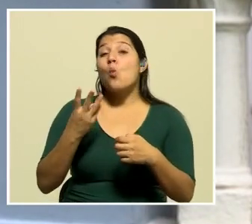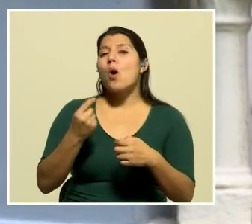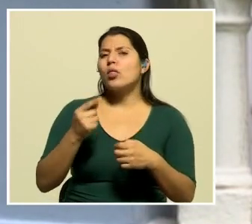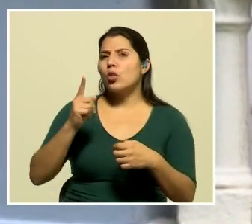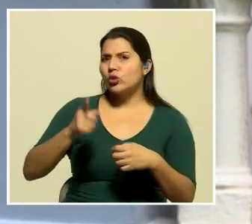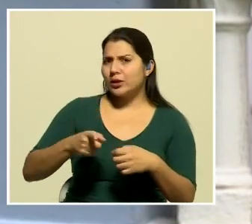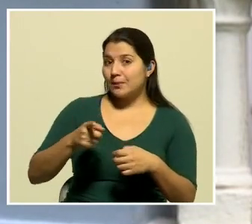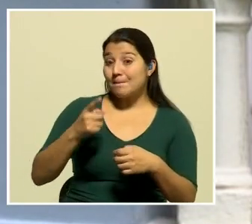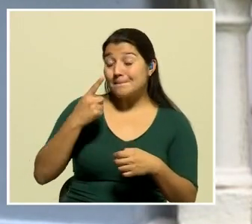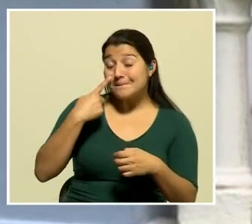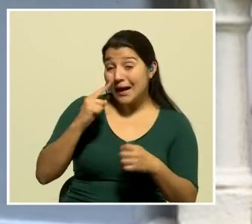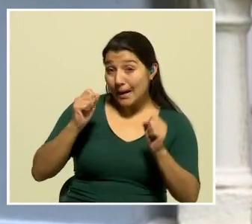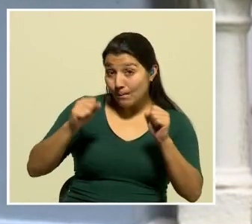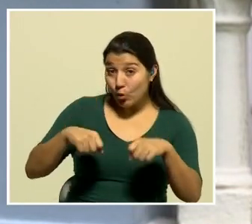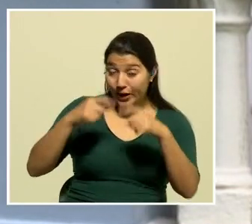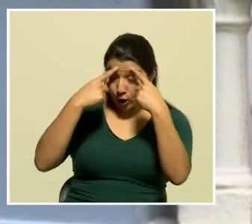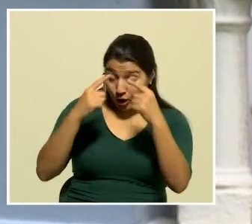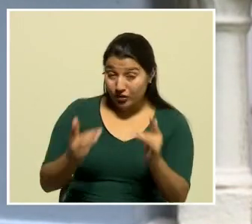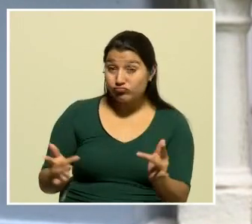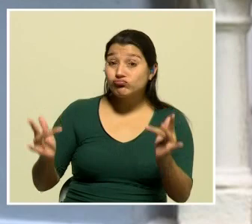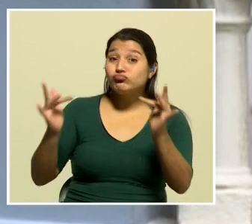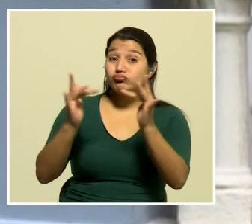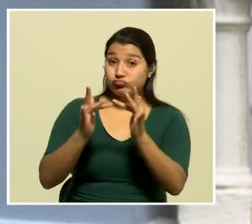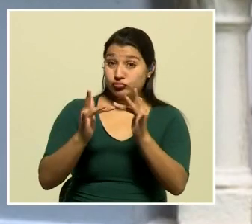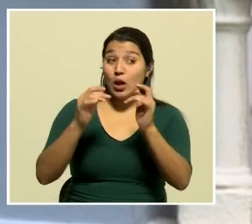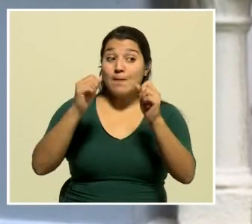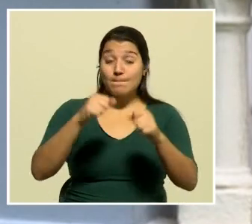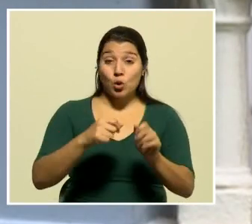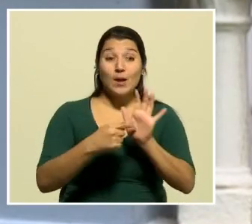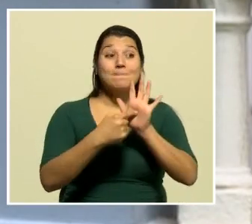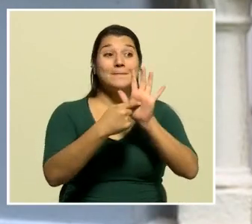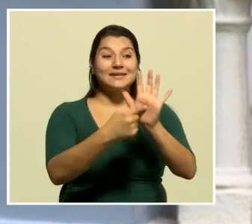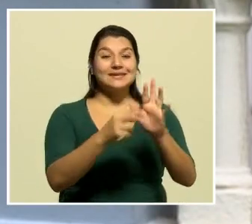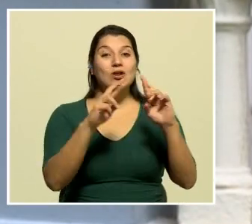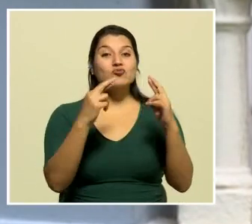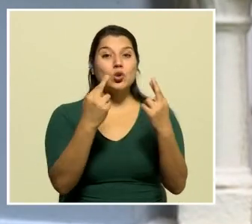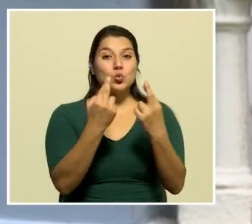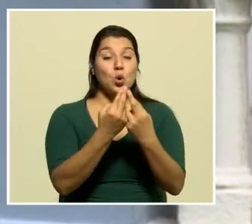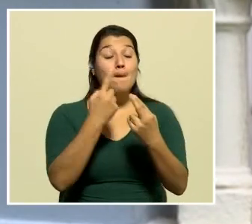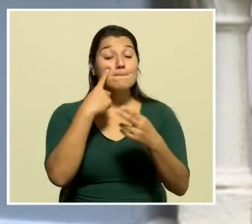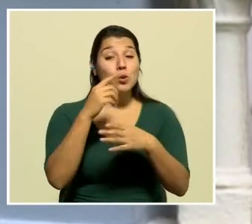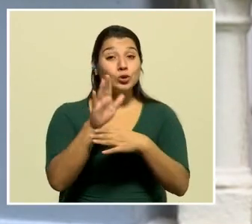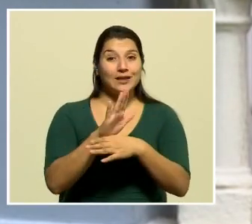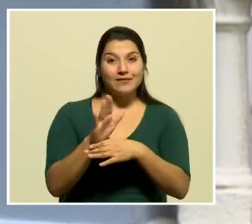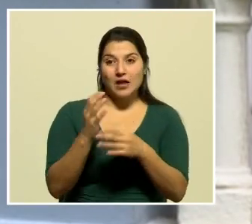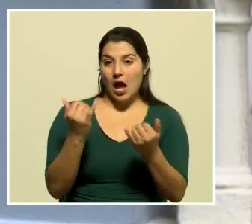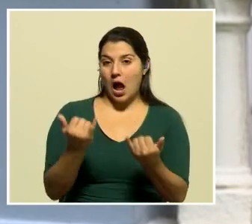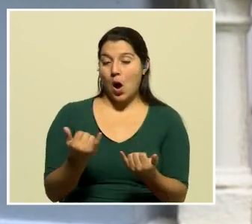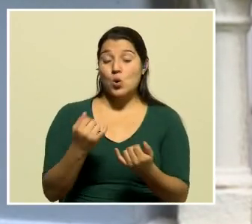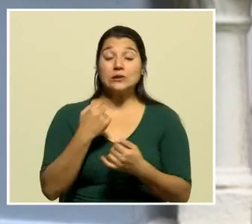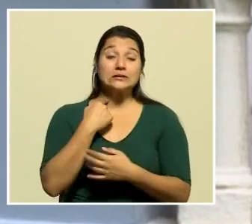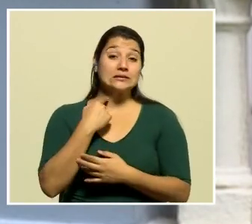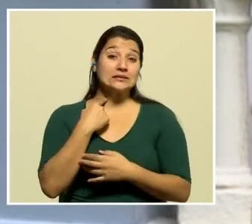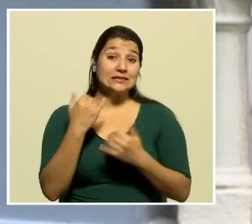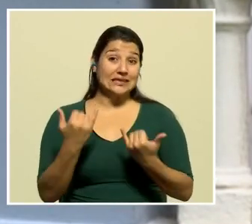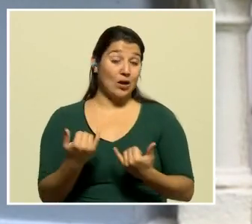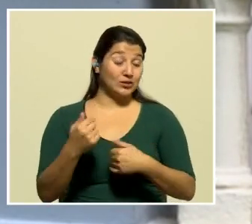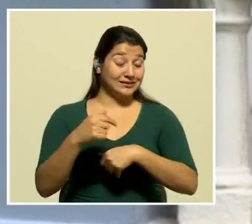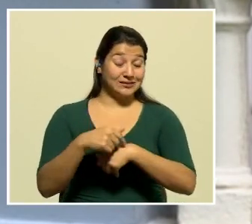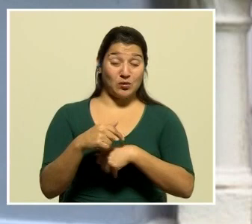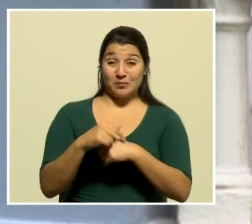algo elevados, que en estos tiempos de flaqueza fiscal no